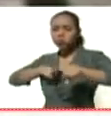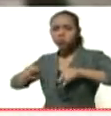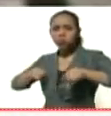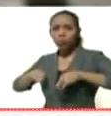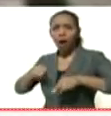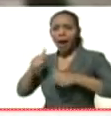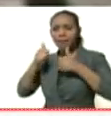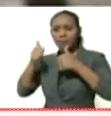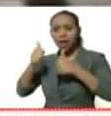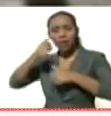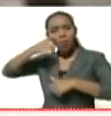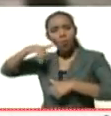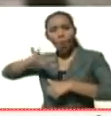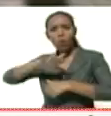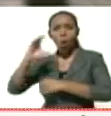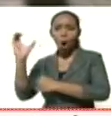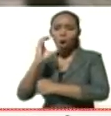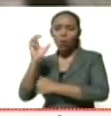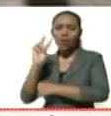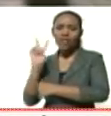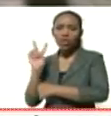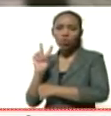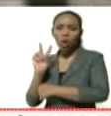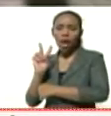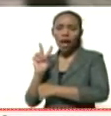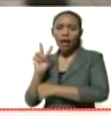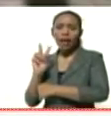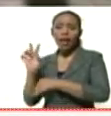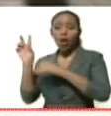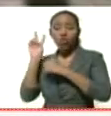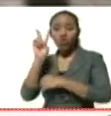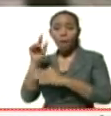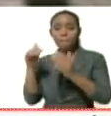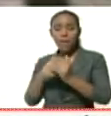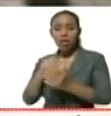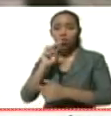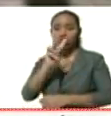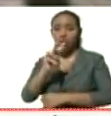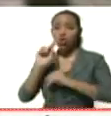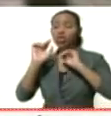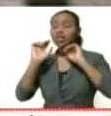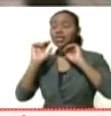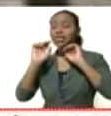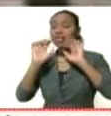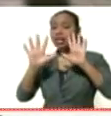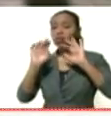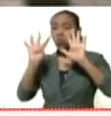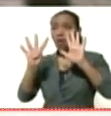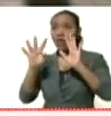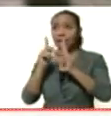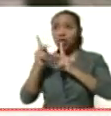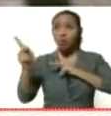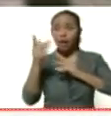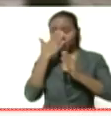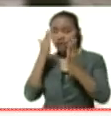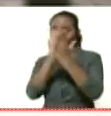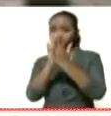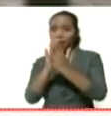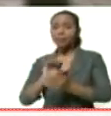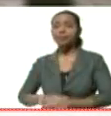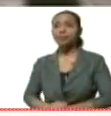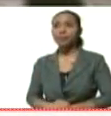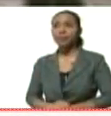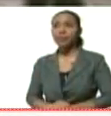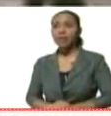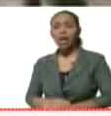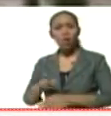el bien del pueblo de Colombia y de Venezuela en los 2.219 kilómetros que tenemos de frontera.